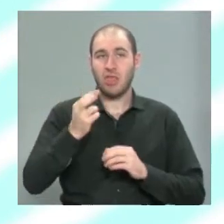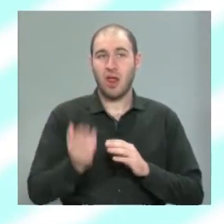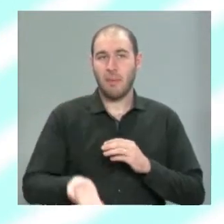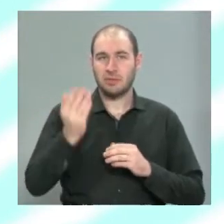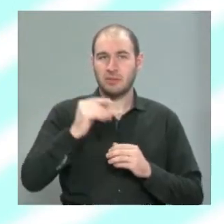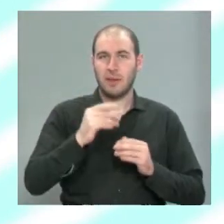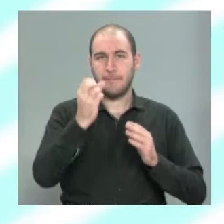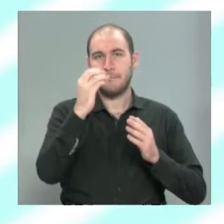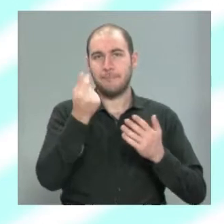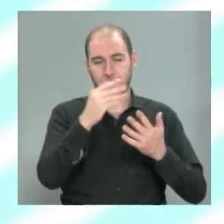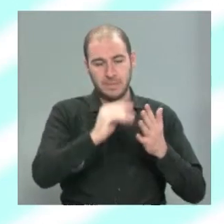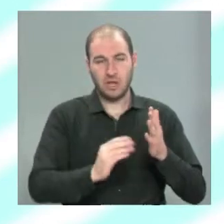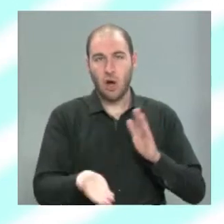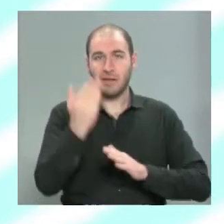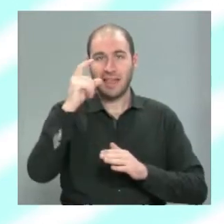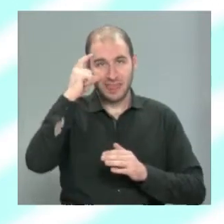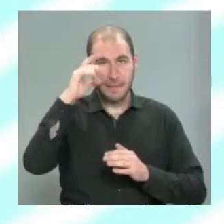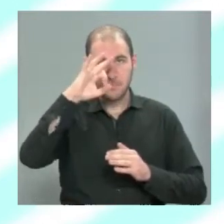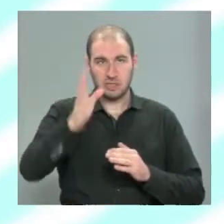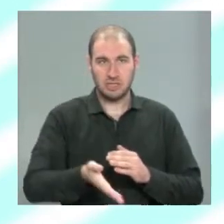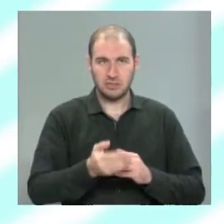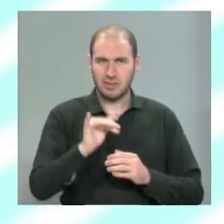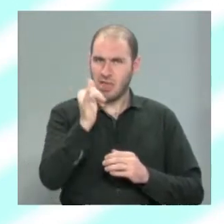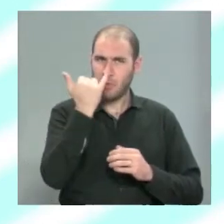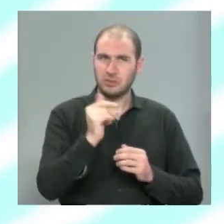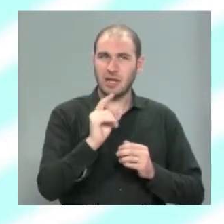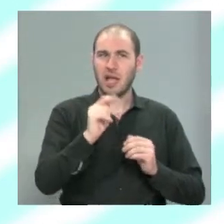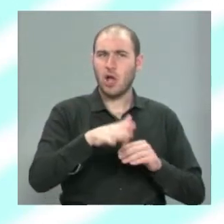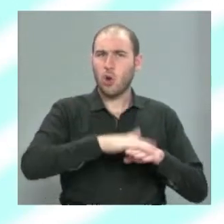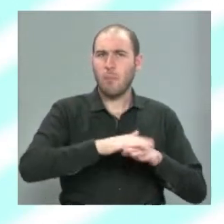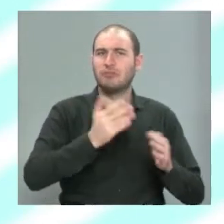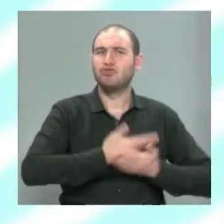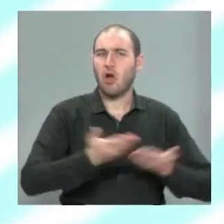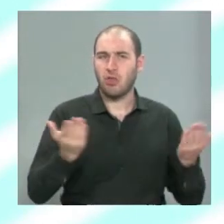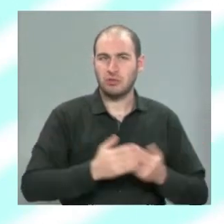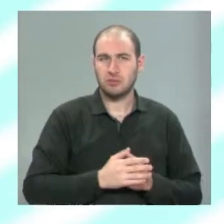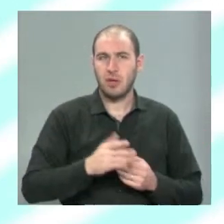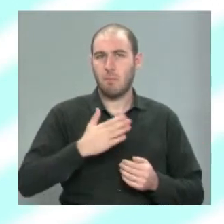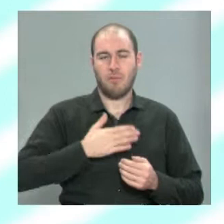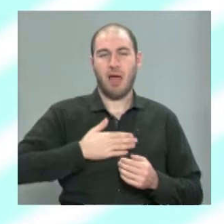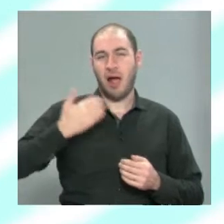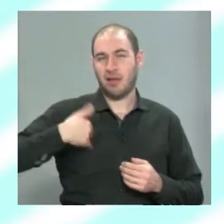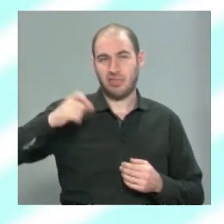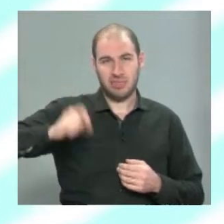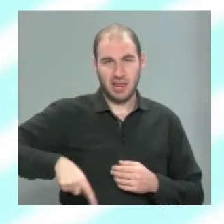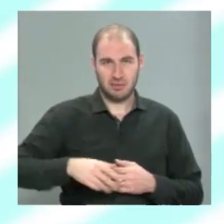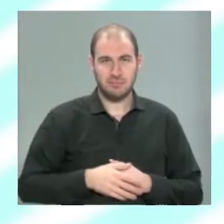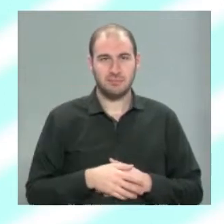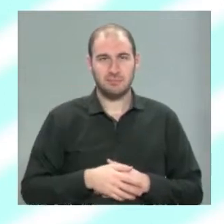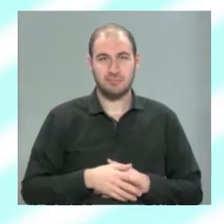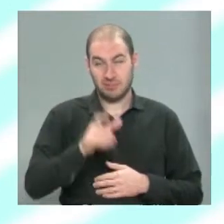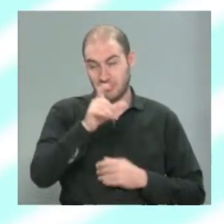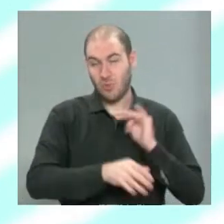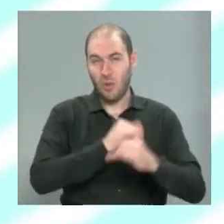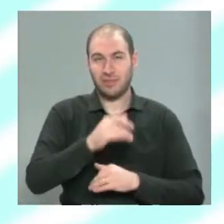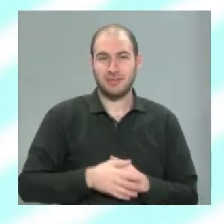dólar toda la lista de precios aumentó 10%. ¿Se dan cuenta que parte de la culpa es de todos? Idiosincrasia argentina creo que le llaman, dice esta